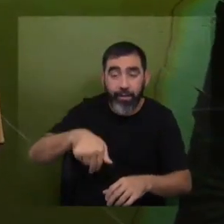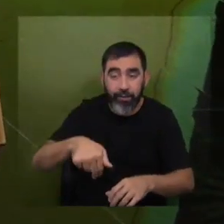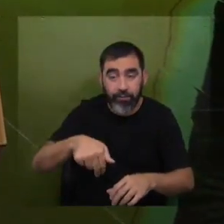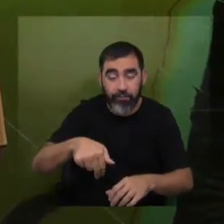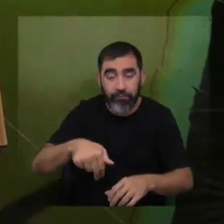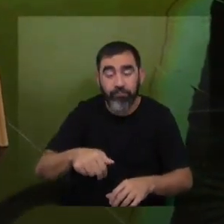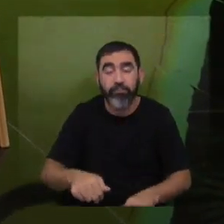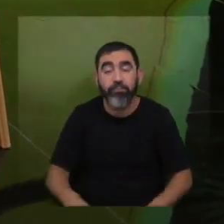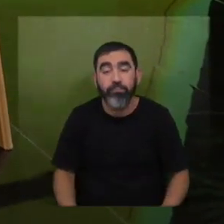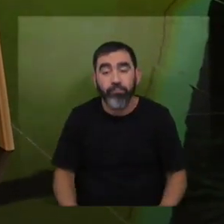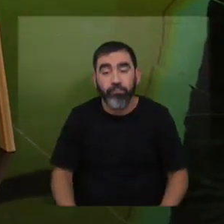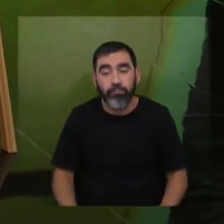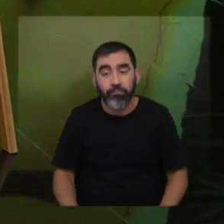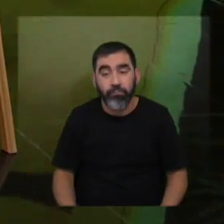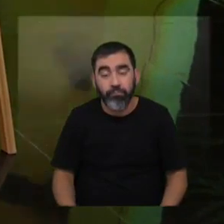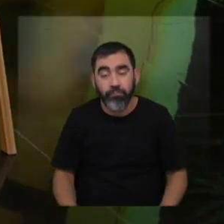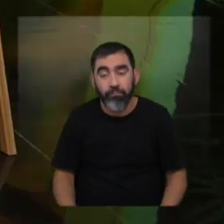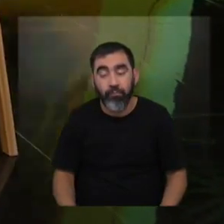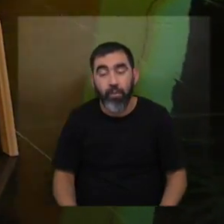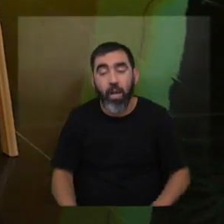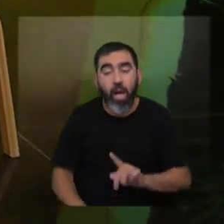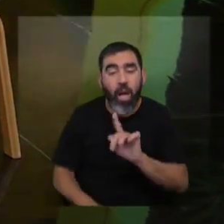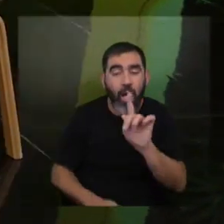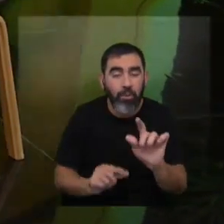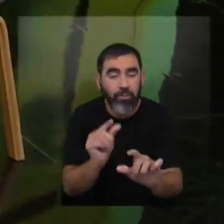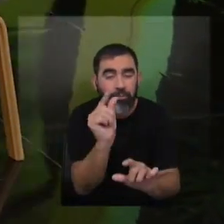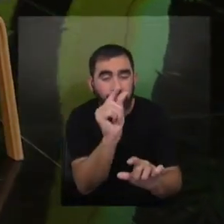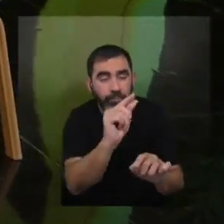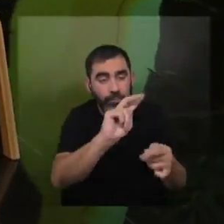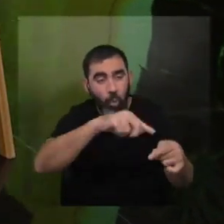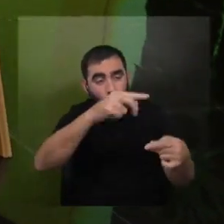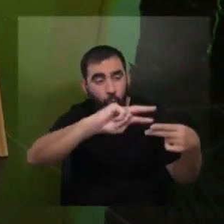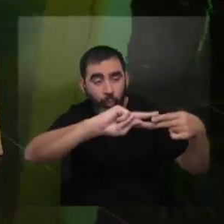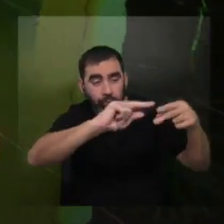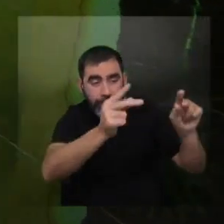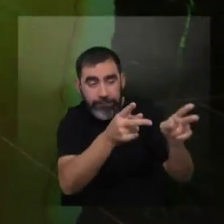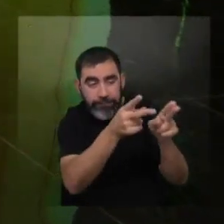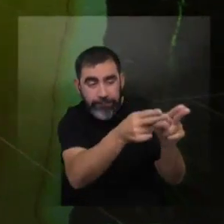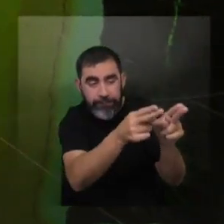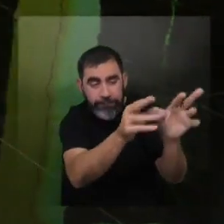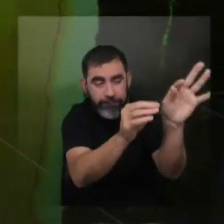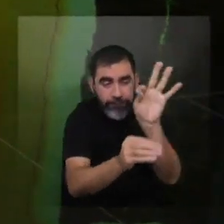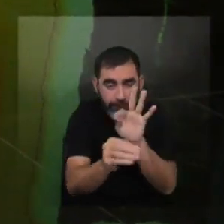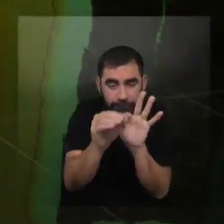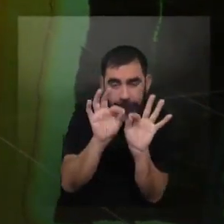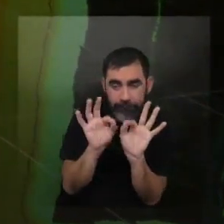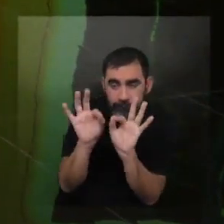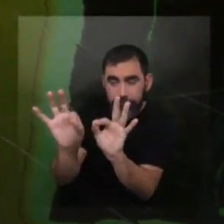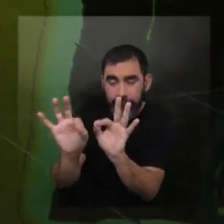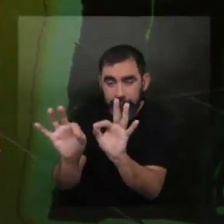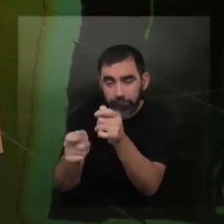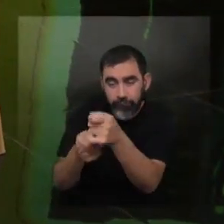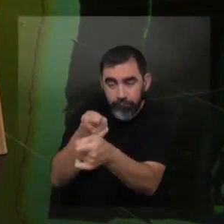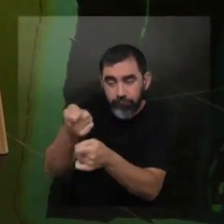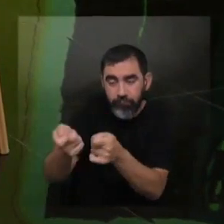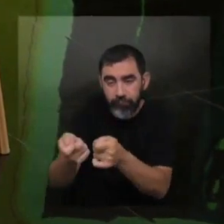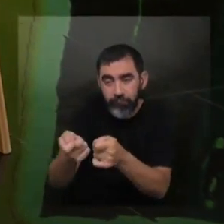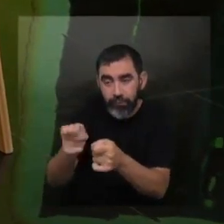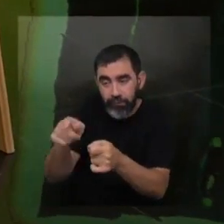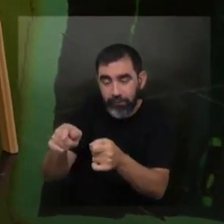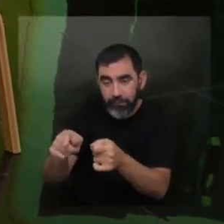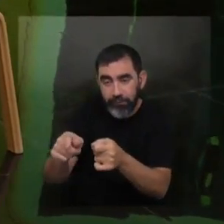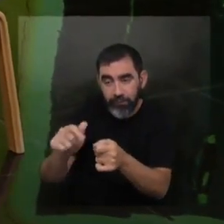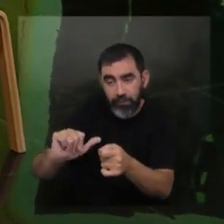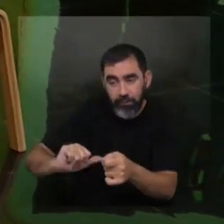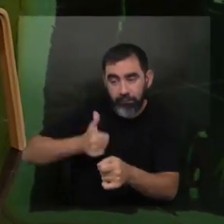proteína determinada, usamos algunos pedacitos de otras plantas o de otras especies o de otros genomas,